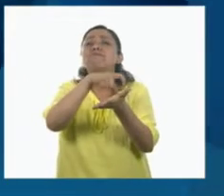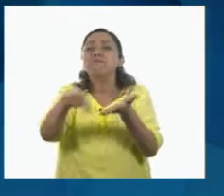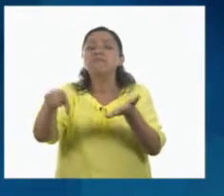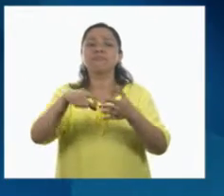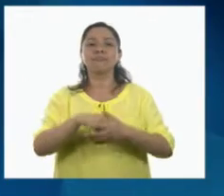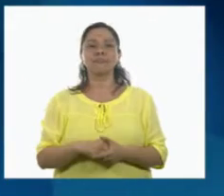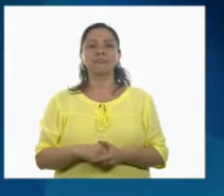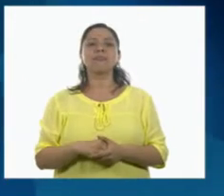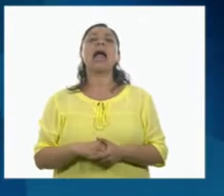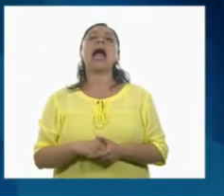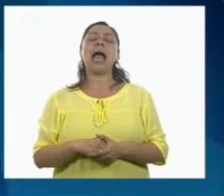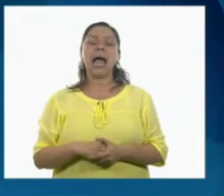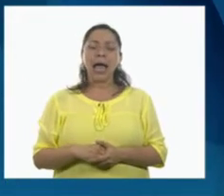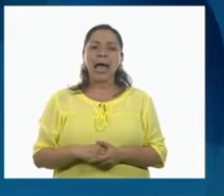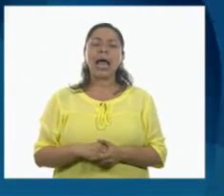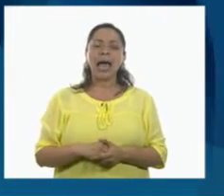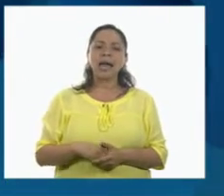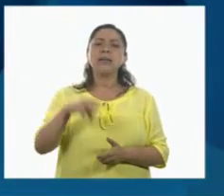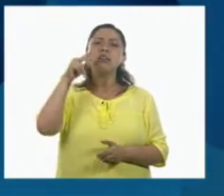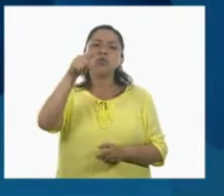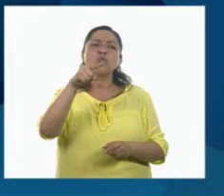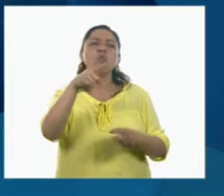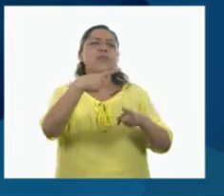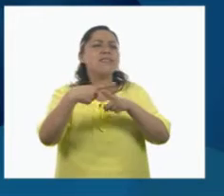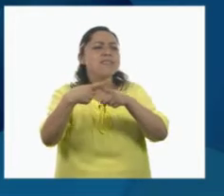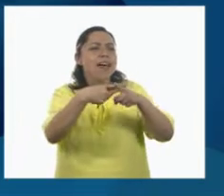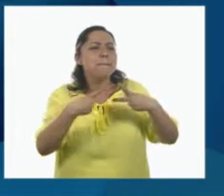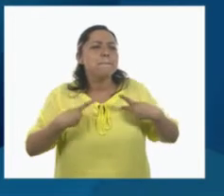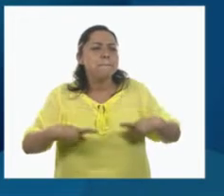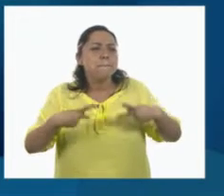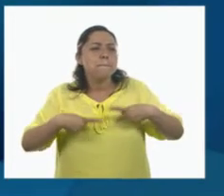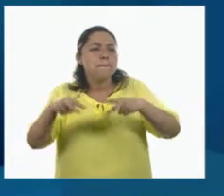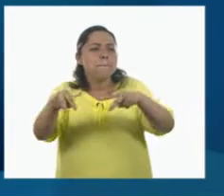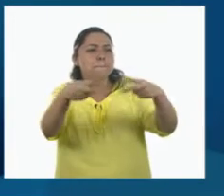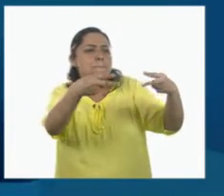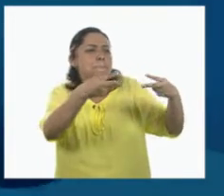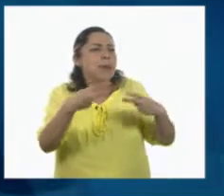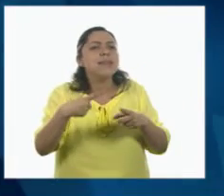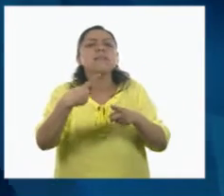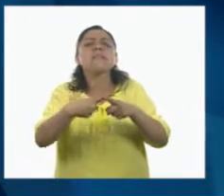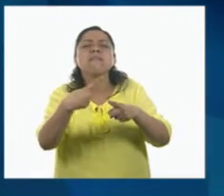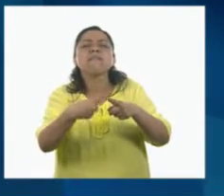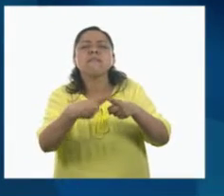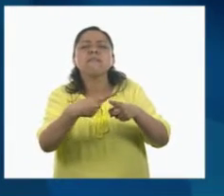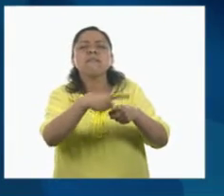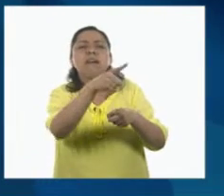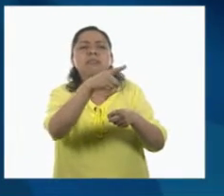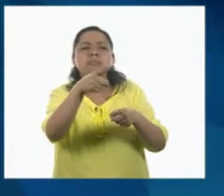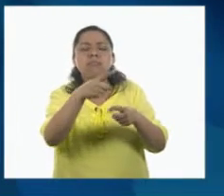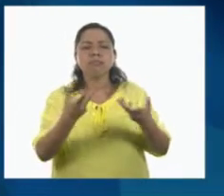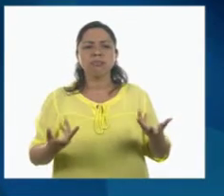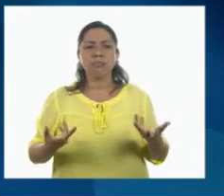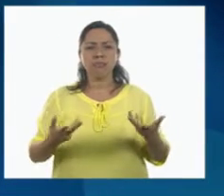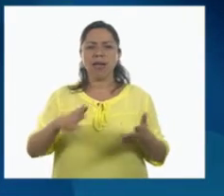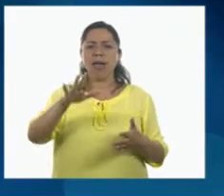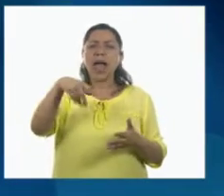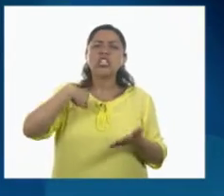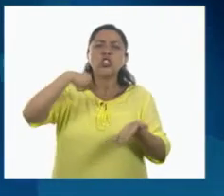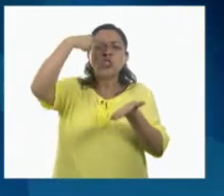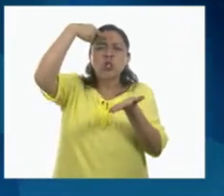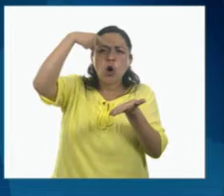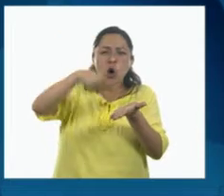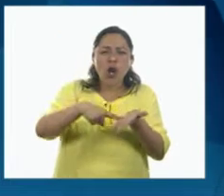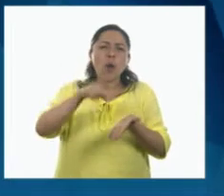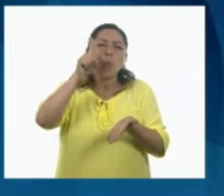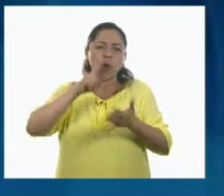mira. ¿Y quién crees que de las personas que están en el puesto de frutas sean los que están vendiendo? Yo creo que es la mujer